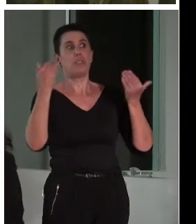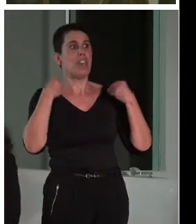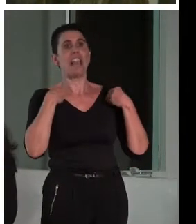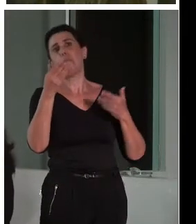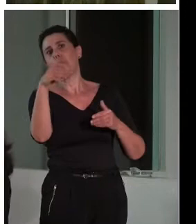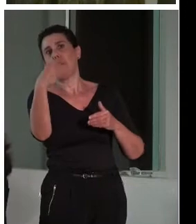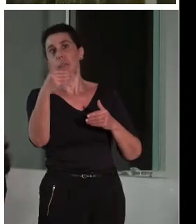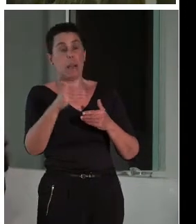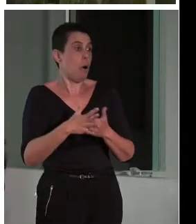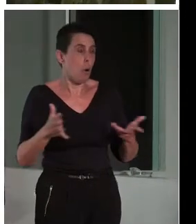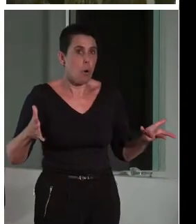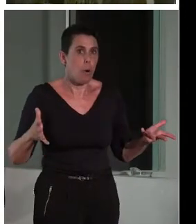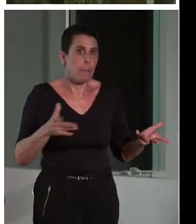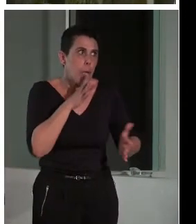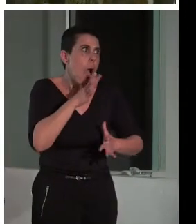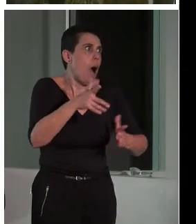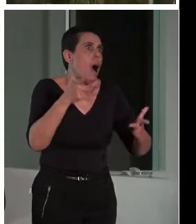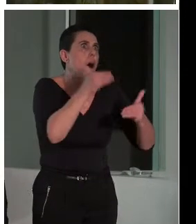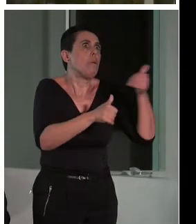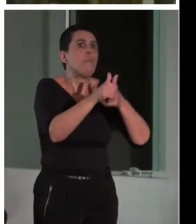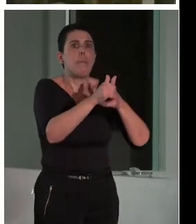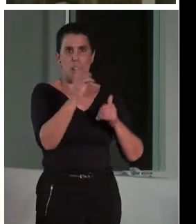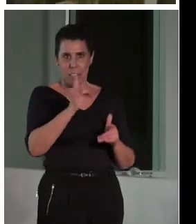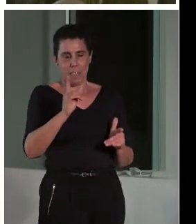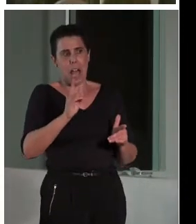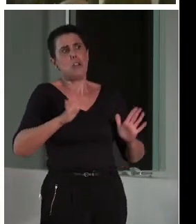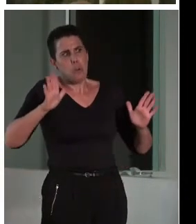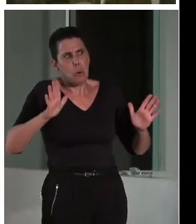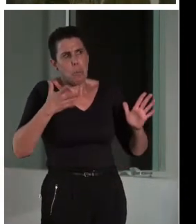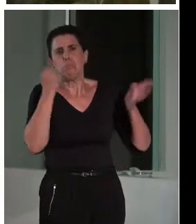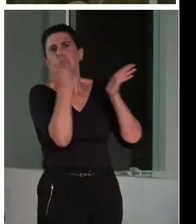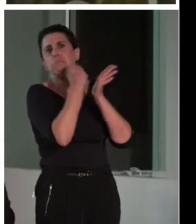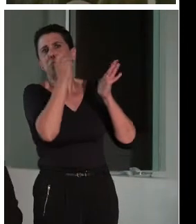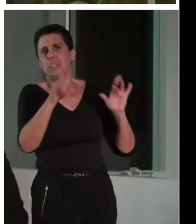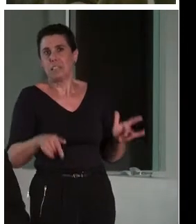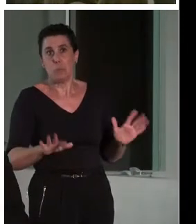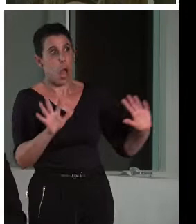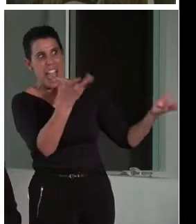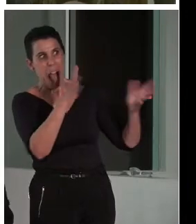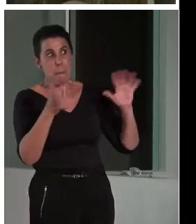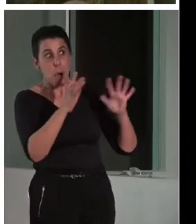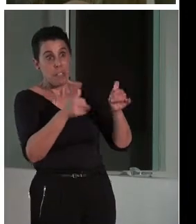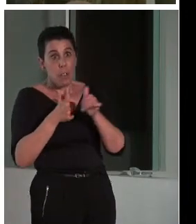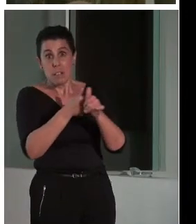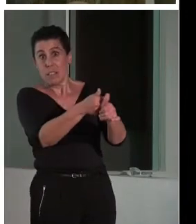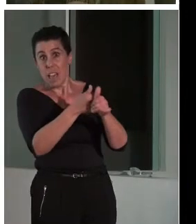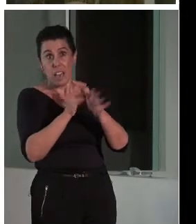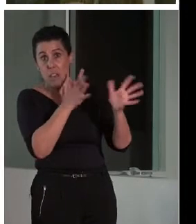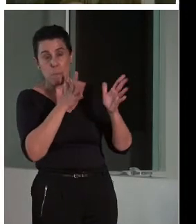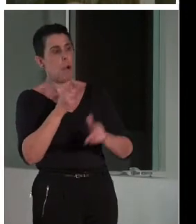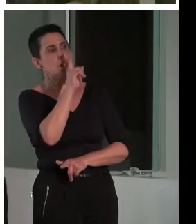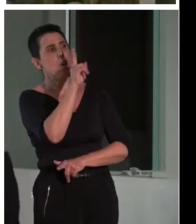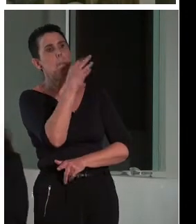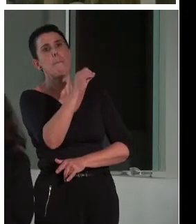redes sociales ahora mismo sea lo fundamental pero sí es simbólico que en un año pues ya estemos en tres mil 800 seguidores yo creo que habla bien